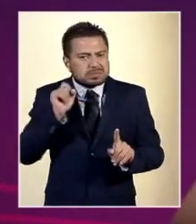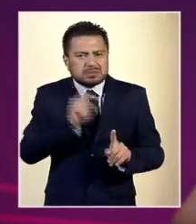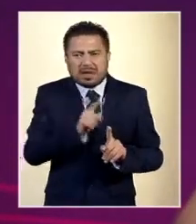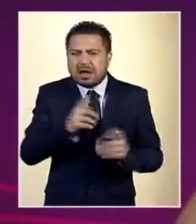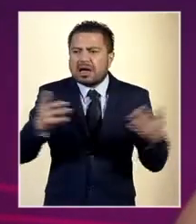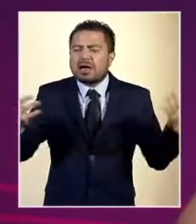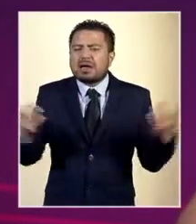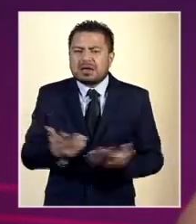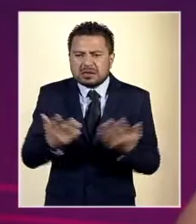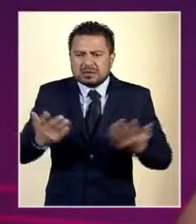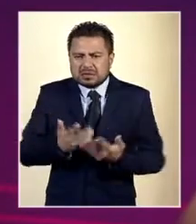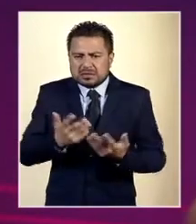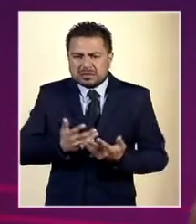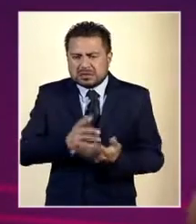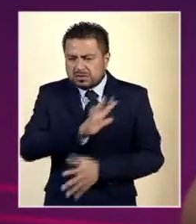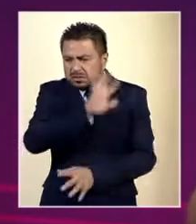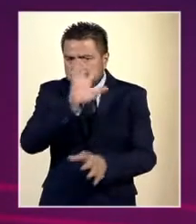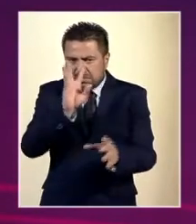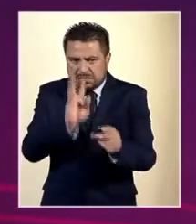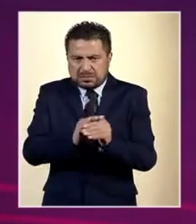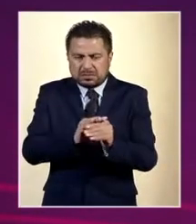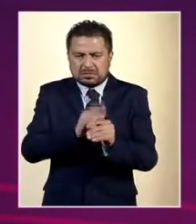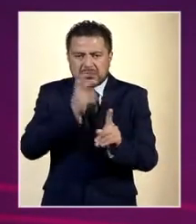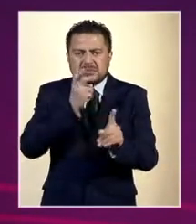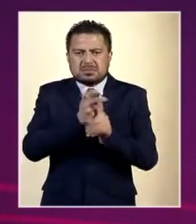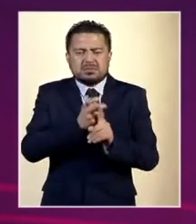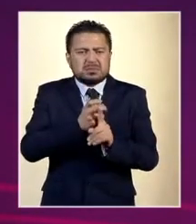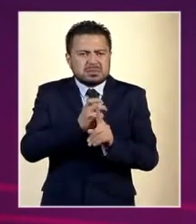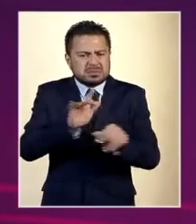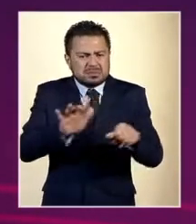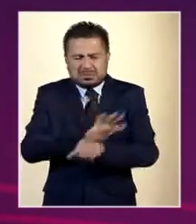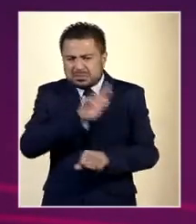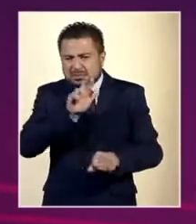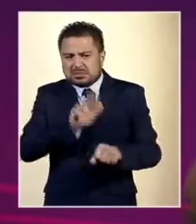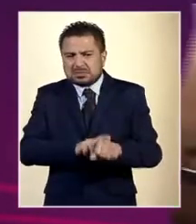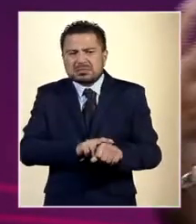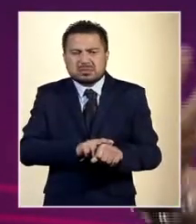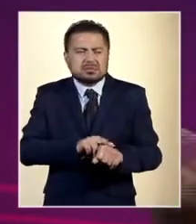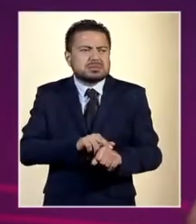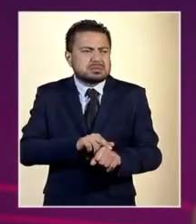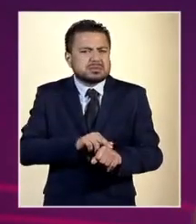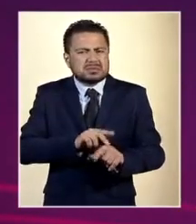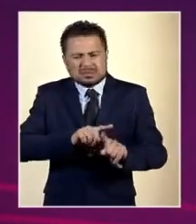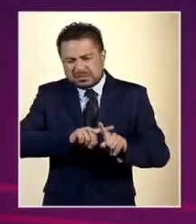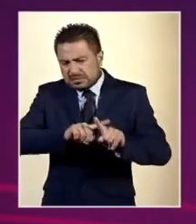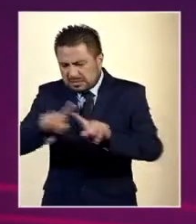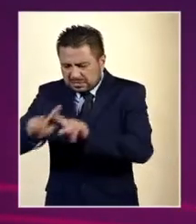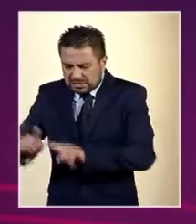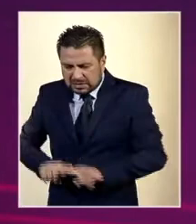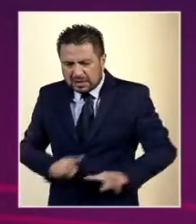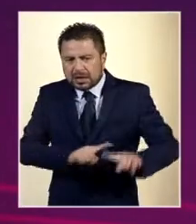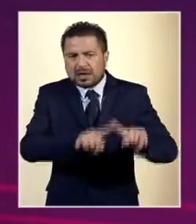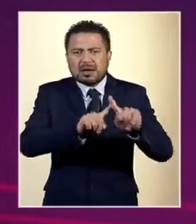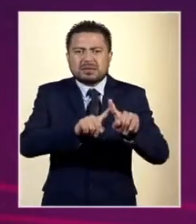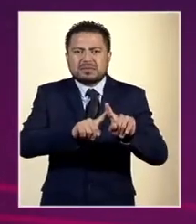va haciendo toda esta gran gama de diferentes